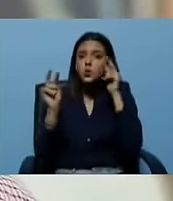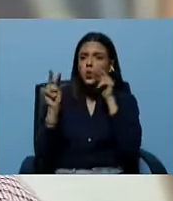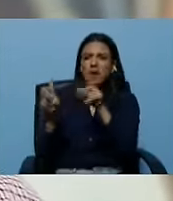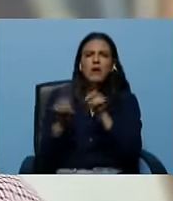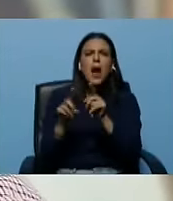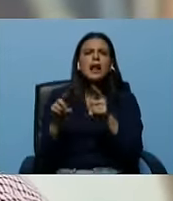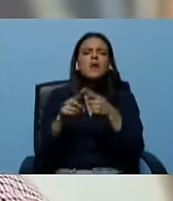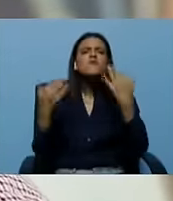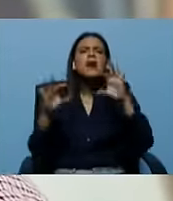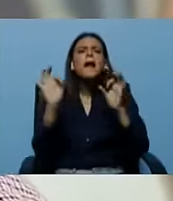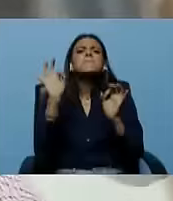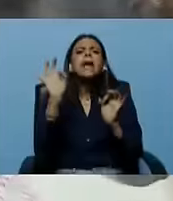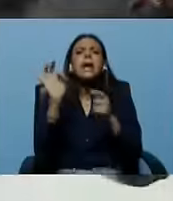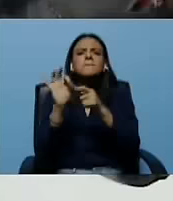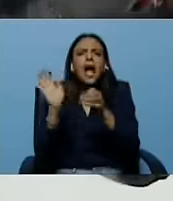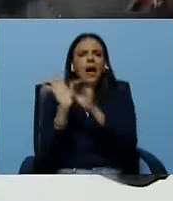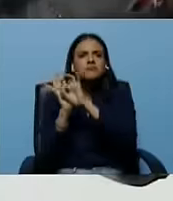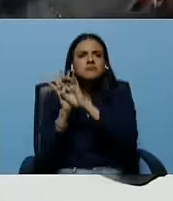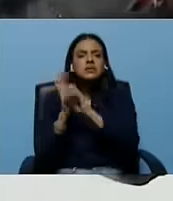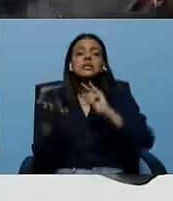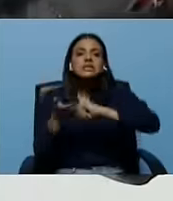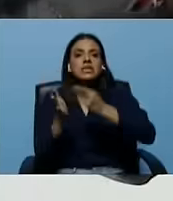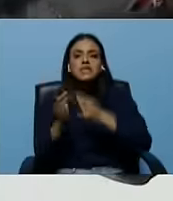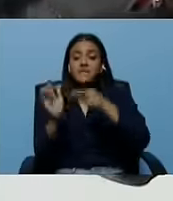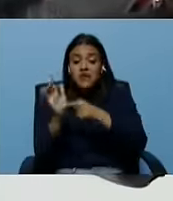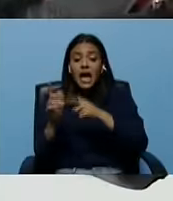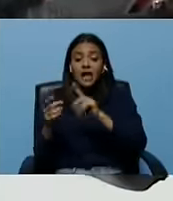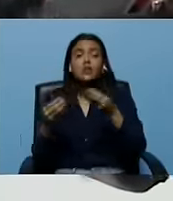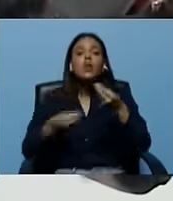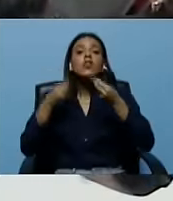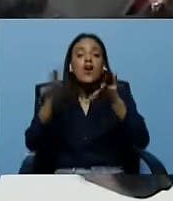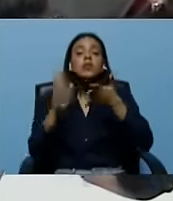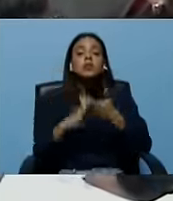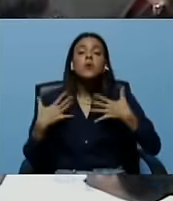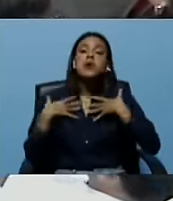pepa, sirve de amuleto también.